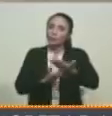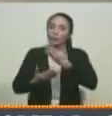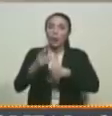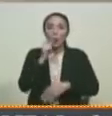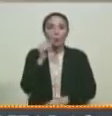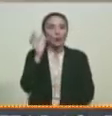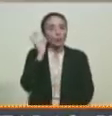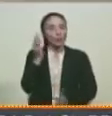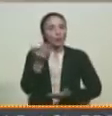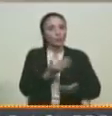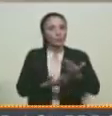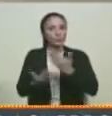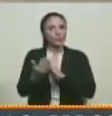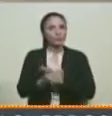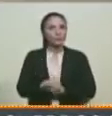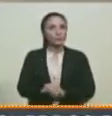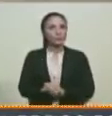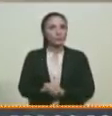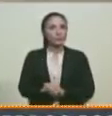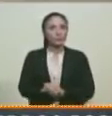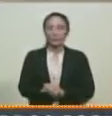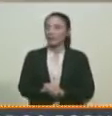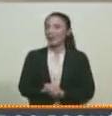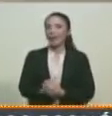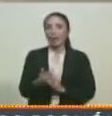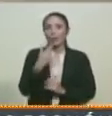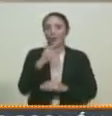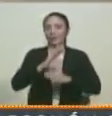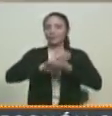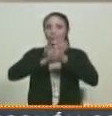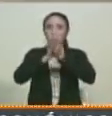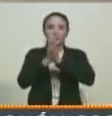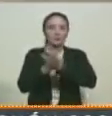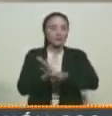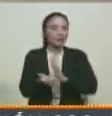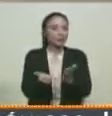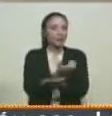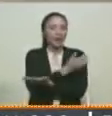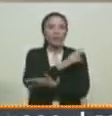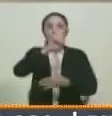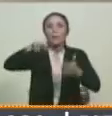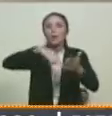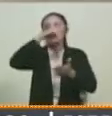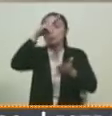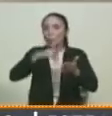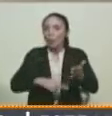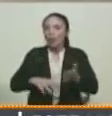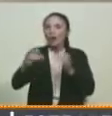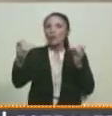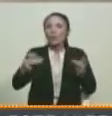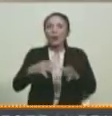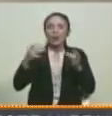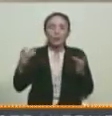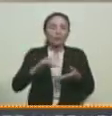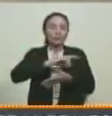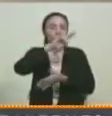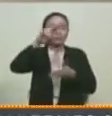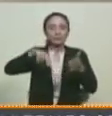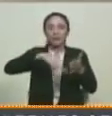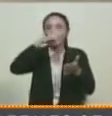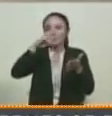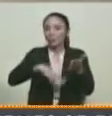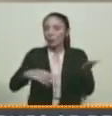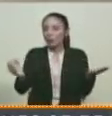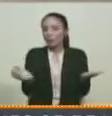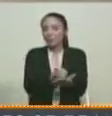venezolanas. Y decirle no a la violencia. Más nunca violencia. Más nunca guarimba, más